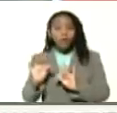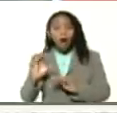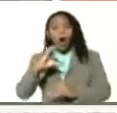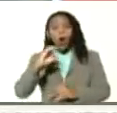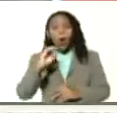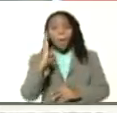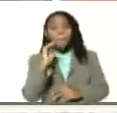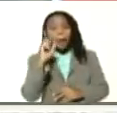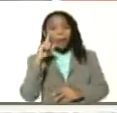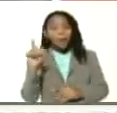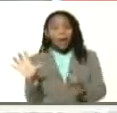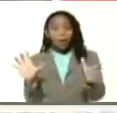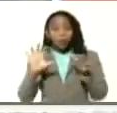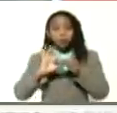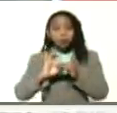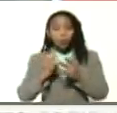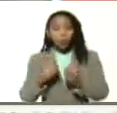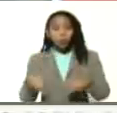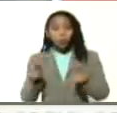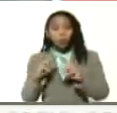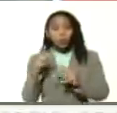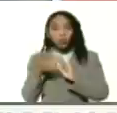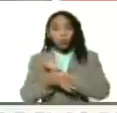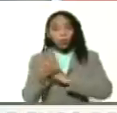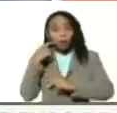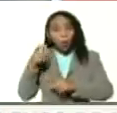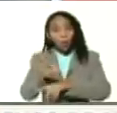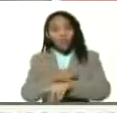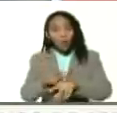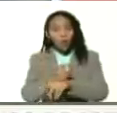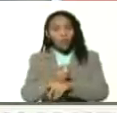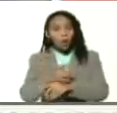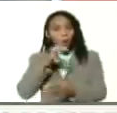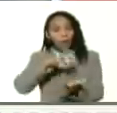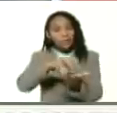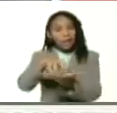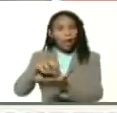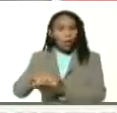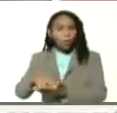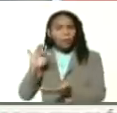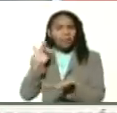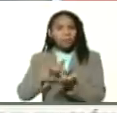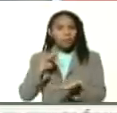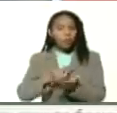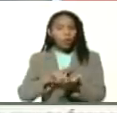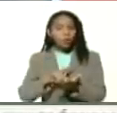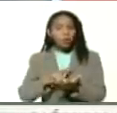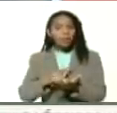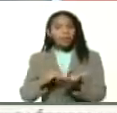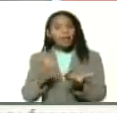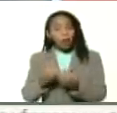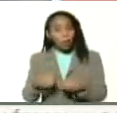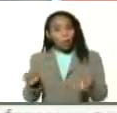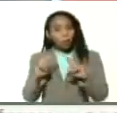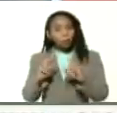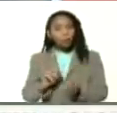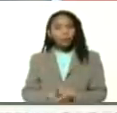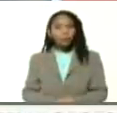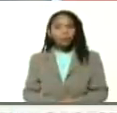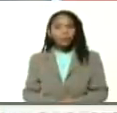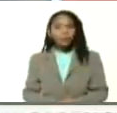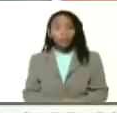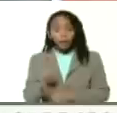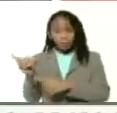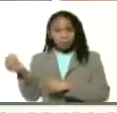Unidas, donde participan los gobiernos de los estados, miembros de las Naciones Unidas. Allí